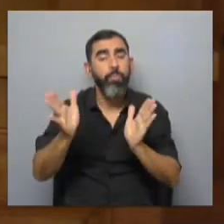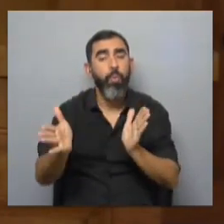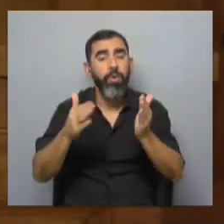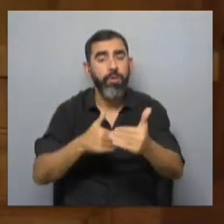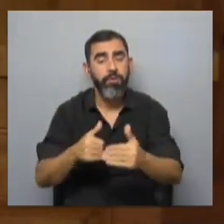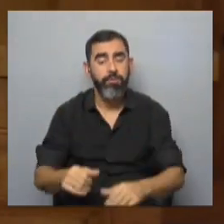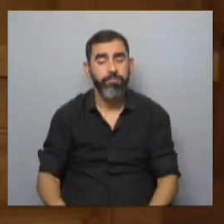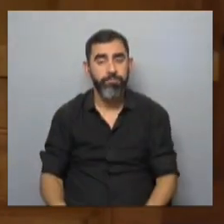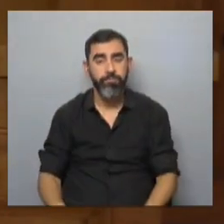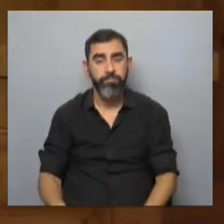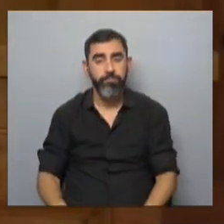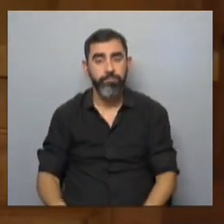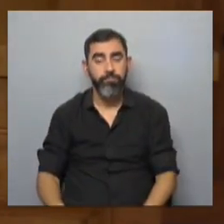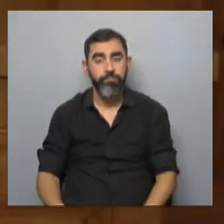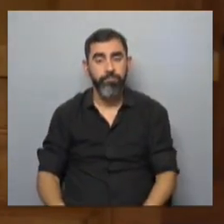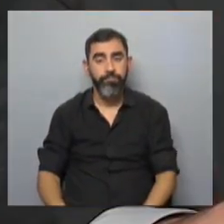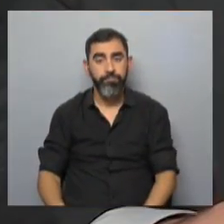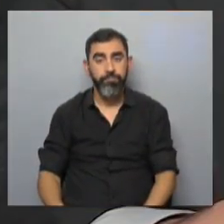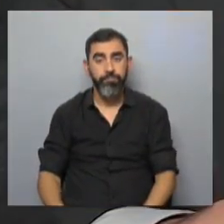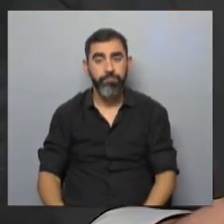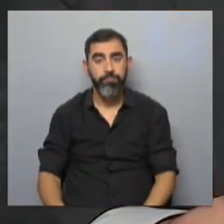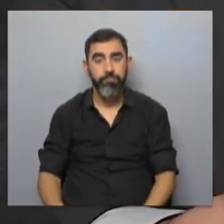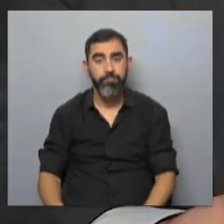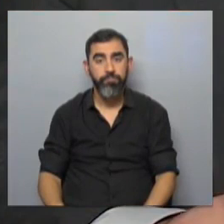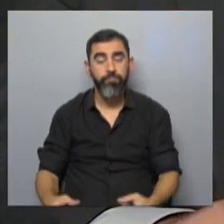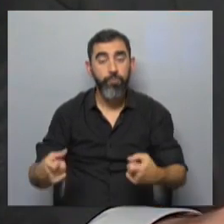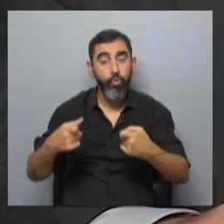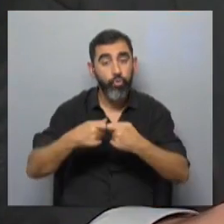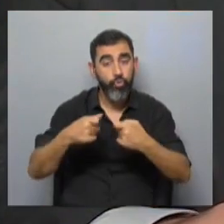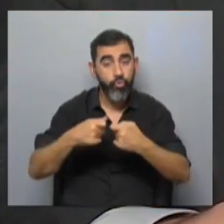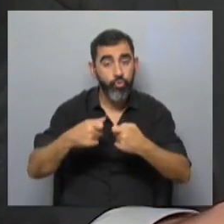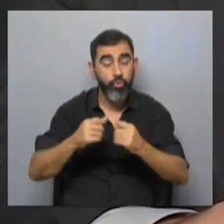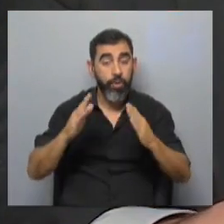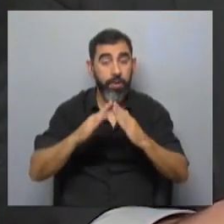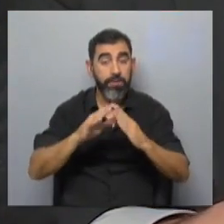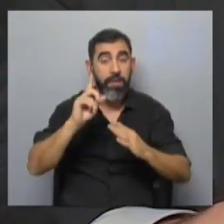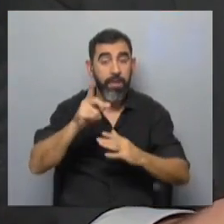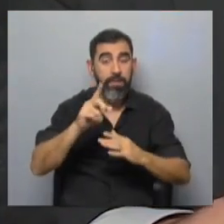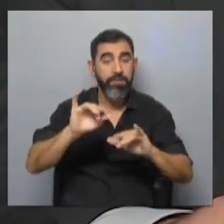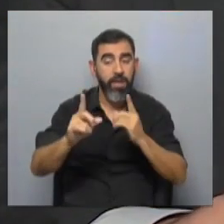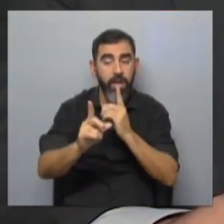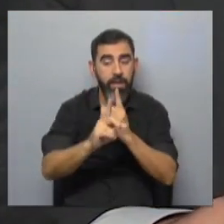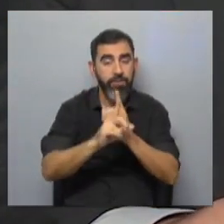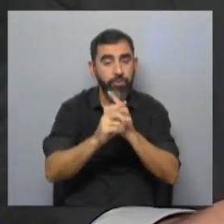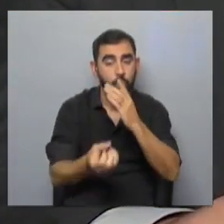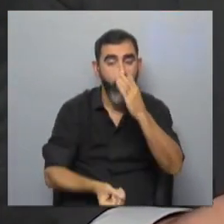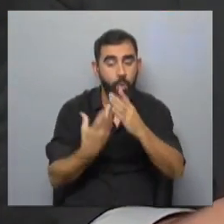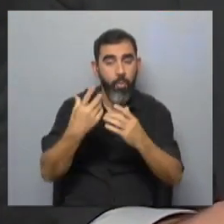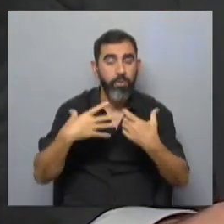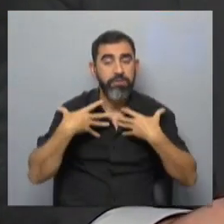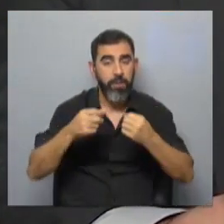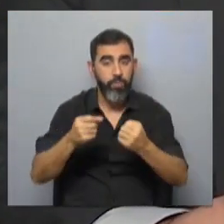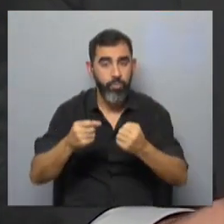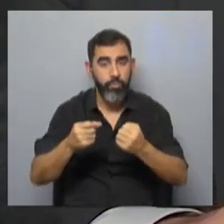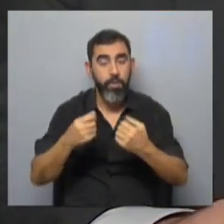policlínica. Lo escuchamos. Los socios que eran de Casa Galicia, ya se están atendiendo los nuevos prestadores. Y